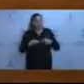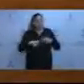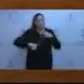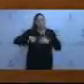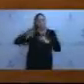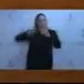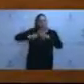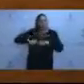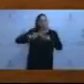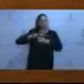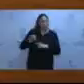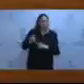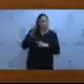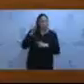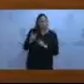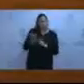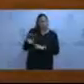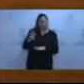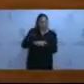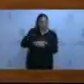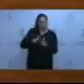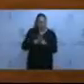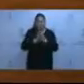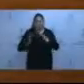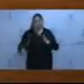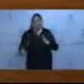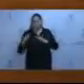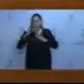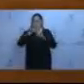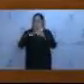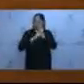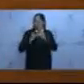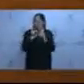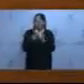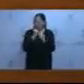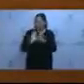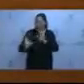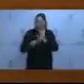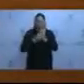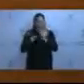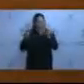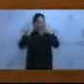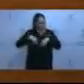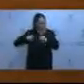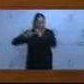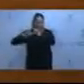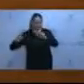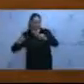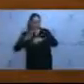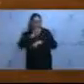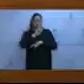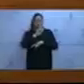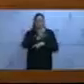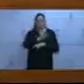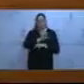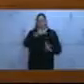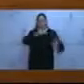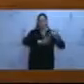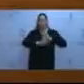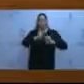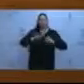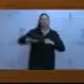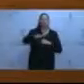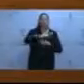no estaba contemplada en los pliegos de las condiciones del contrato vigente entre la empresa y la UTE urbanizadora de Boves, sino que